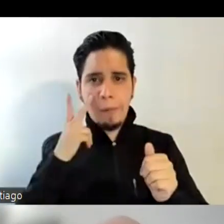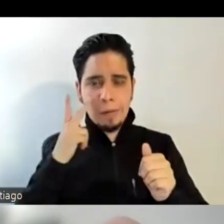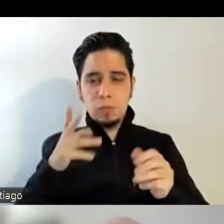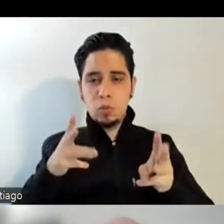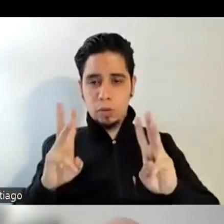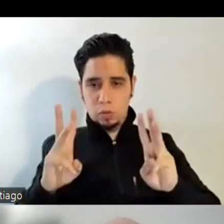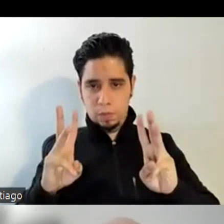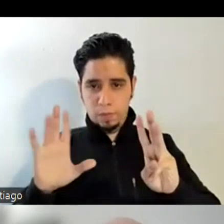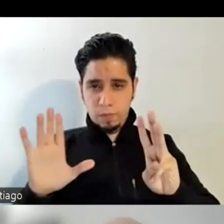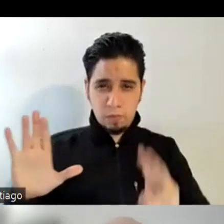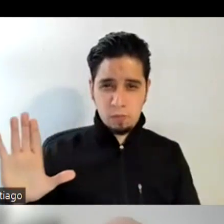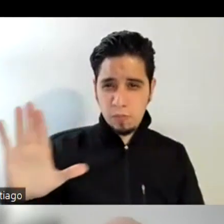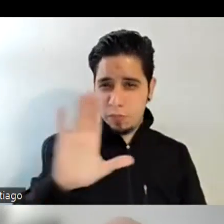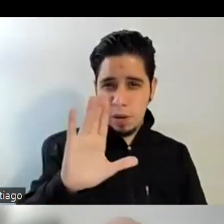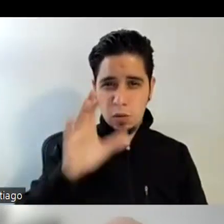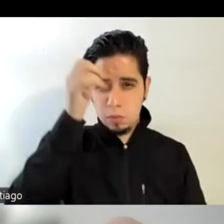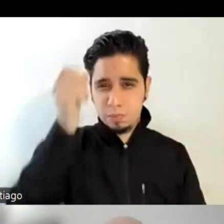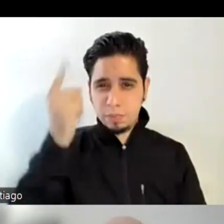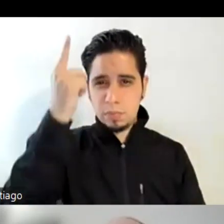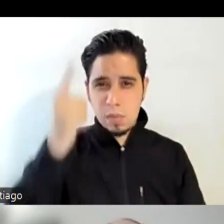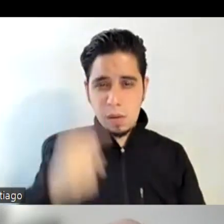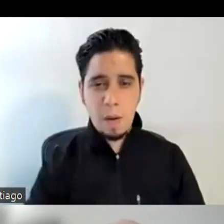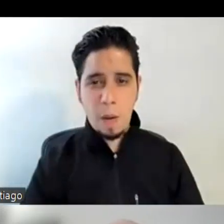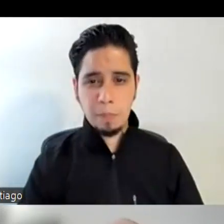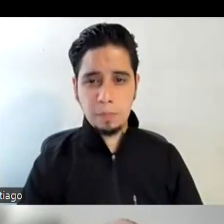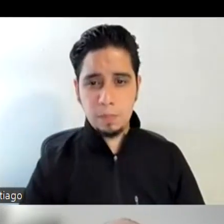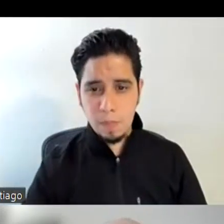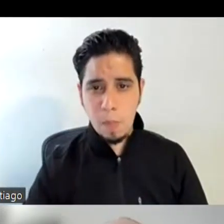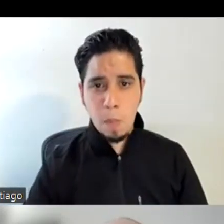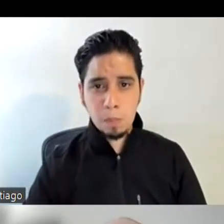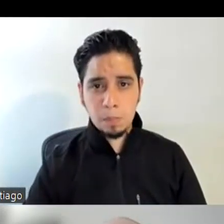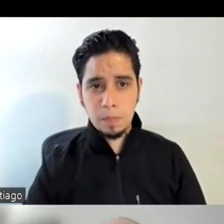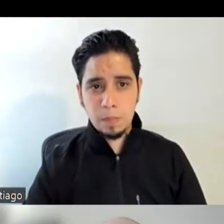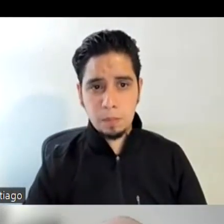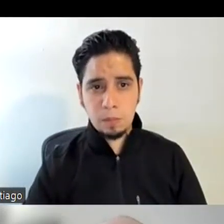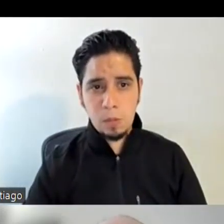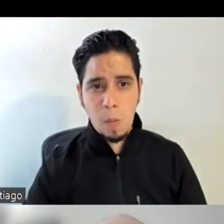la obra según su entendimiento y su sensibilidad. Exacto. Esa es la idea.